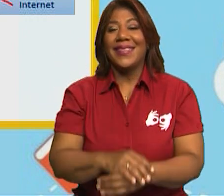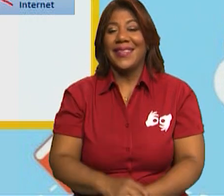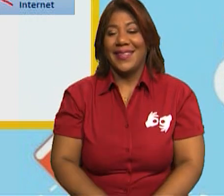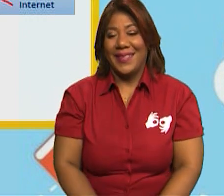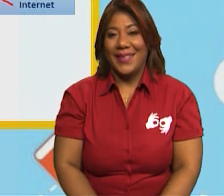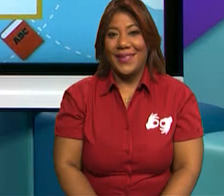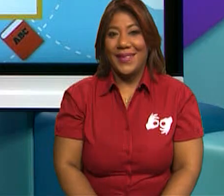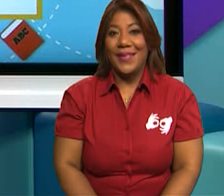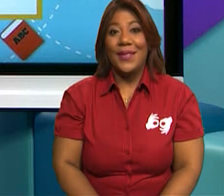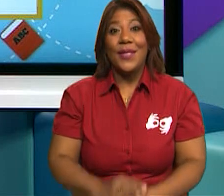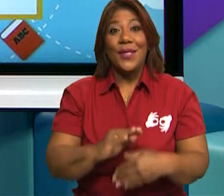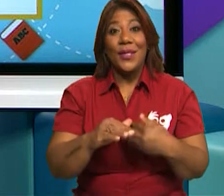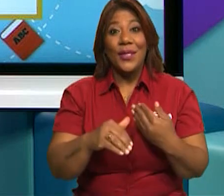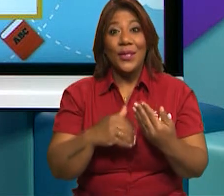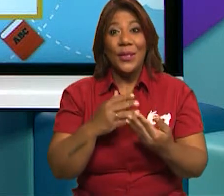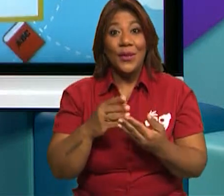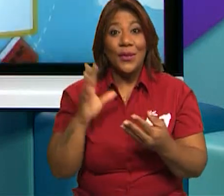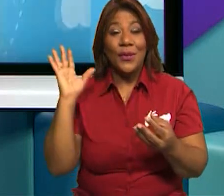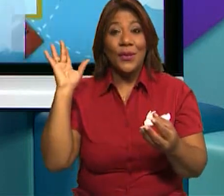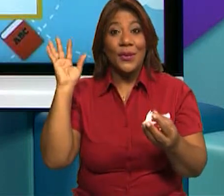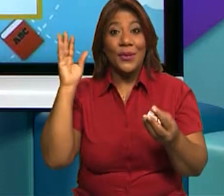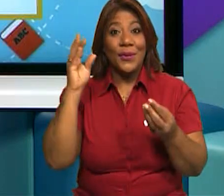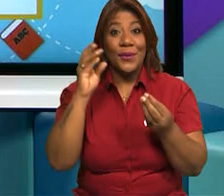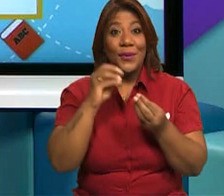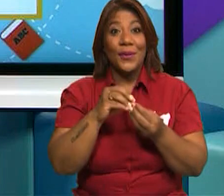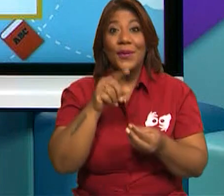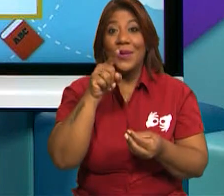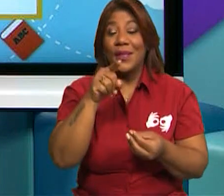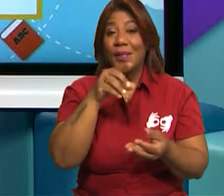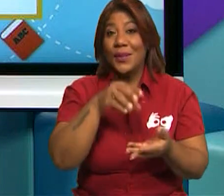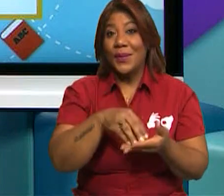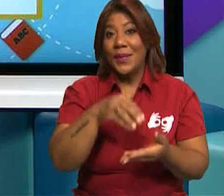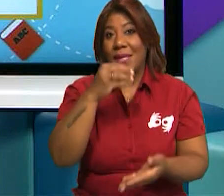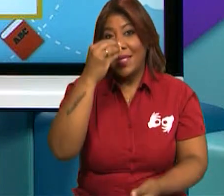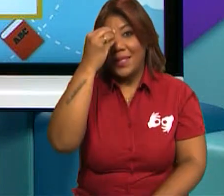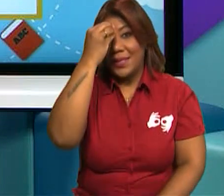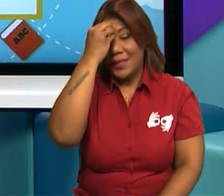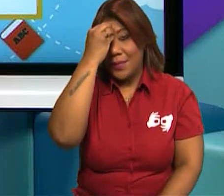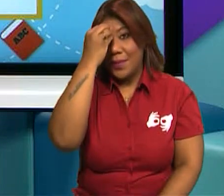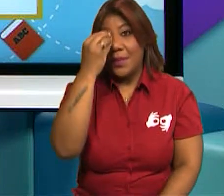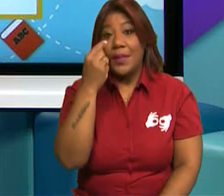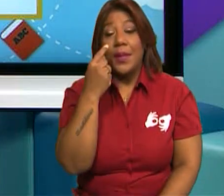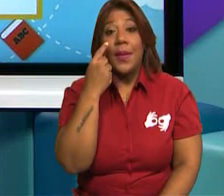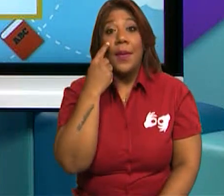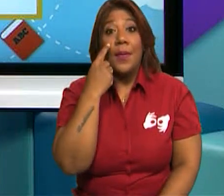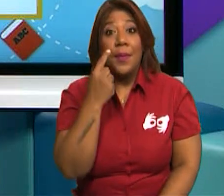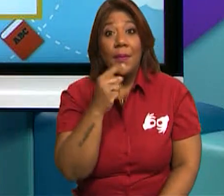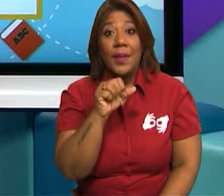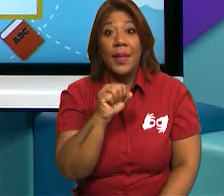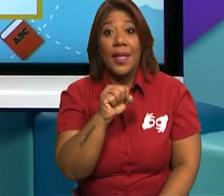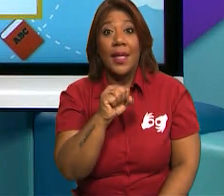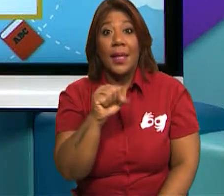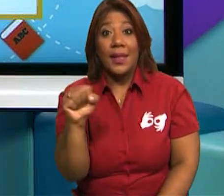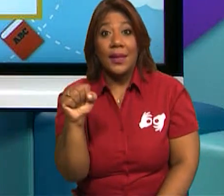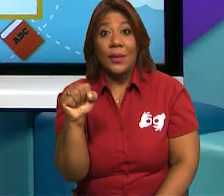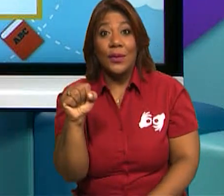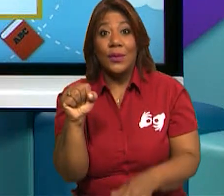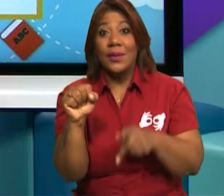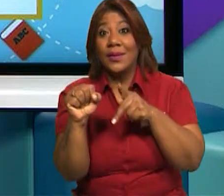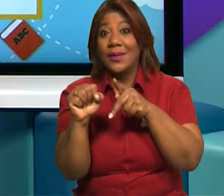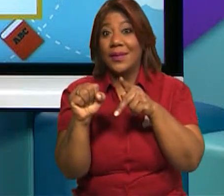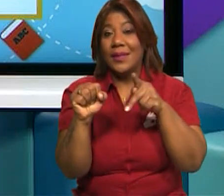estamos repasando todo lo dado en las clases anteriores. Ahora vamos a ver el sujeto y el